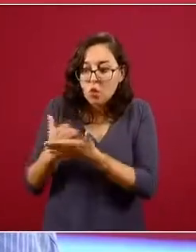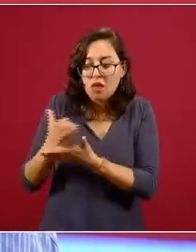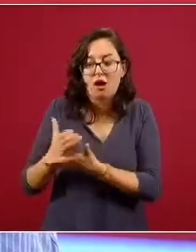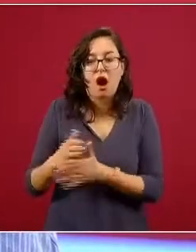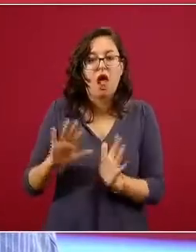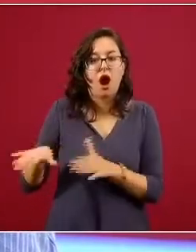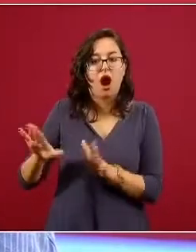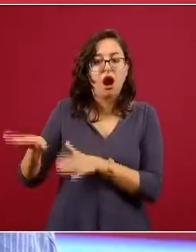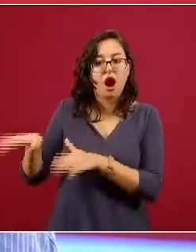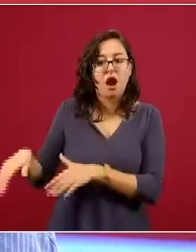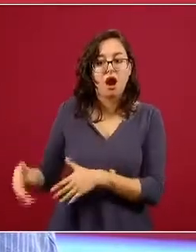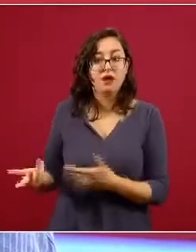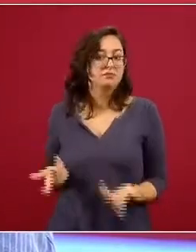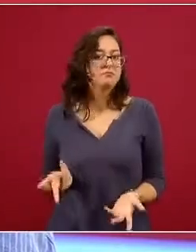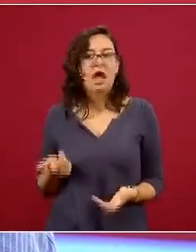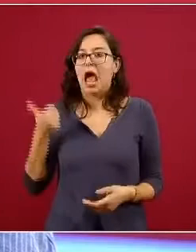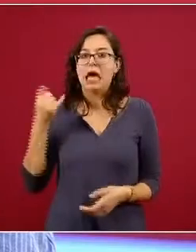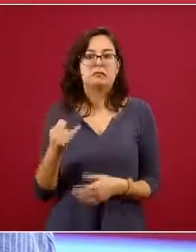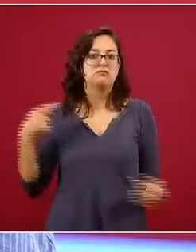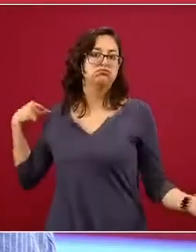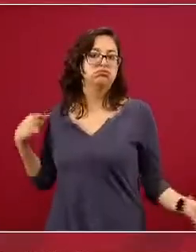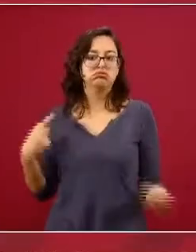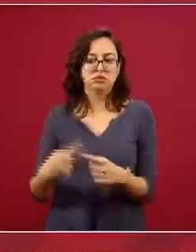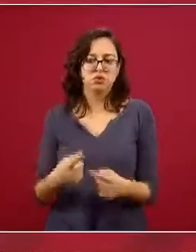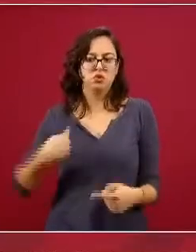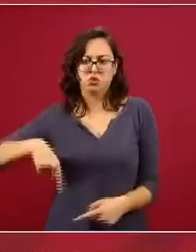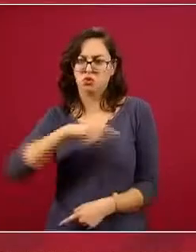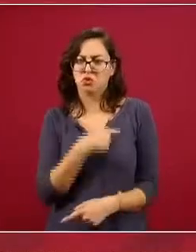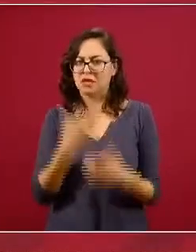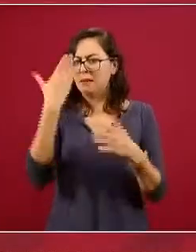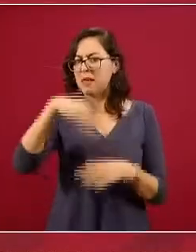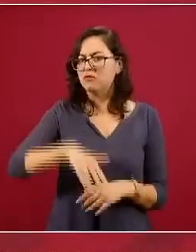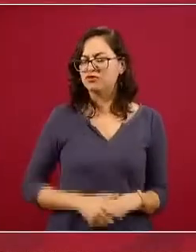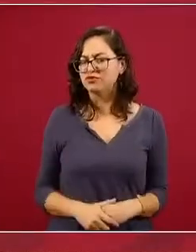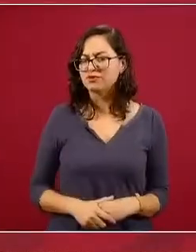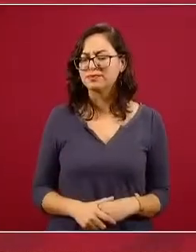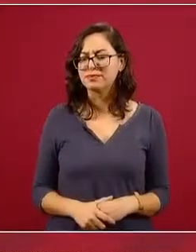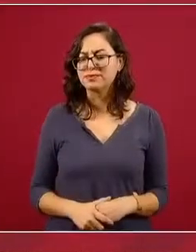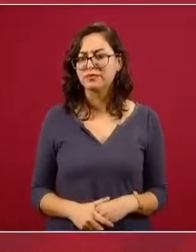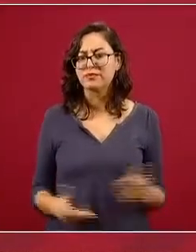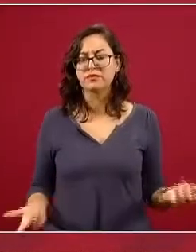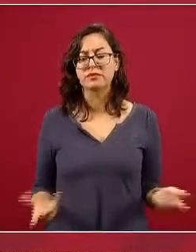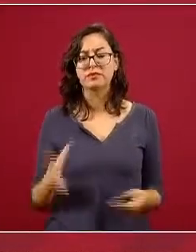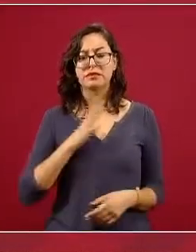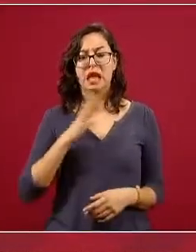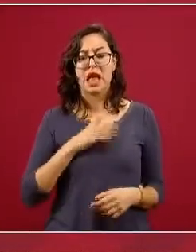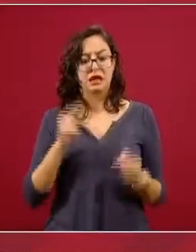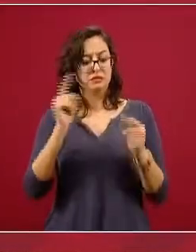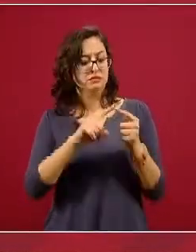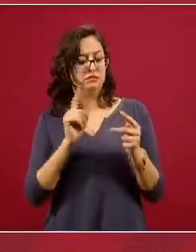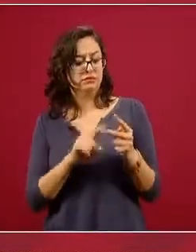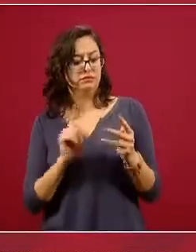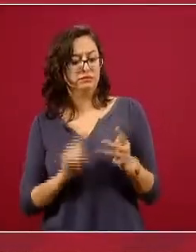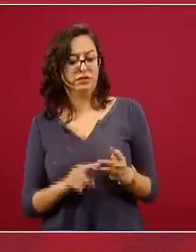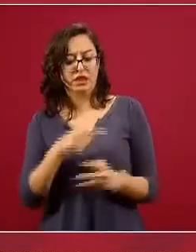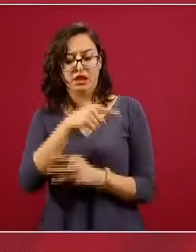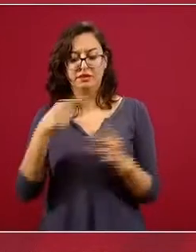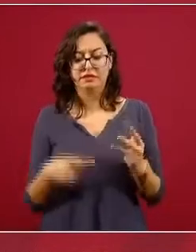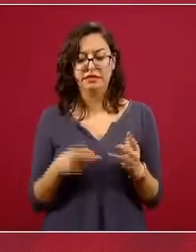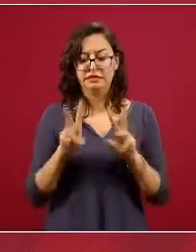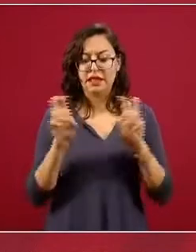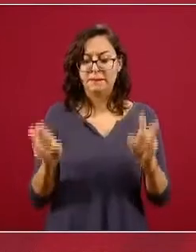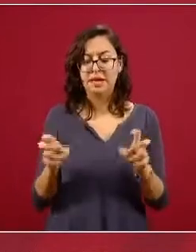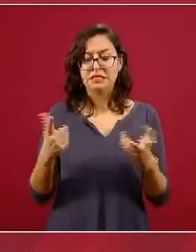a personas con trastornos de salud mental. Hay tres grandes conglomerados de trastornos que tienen un